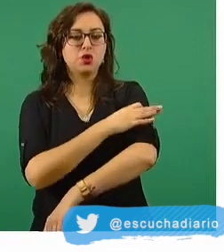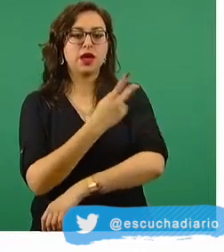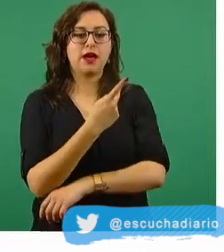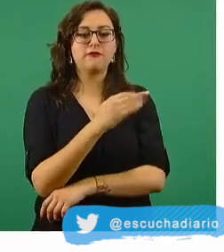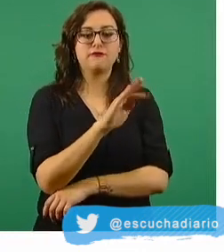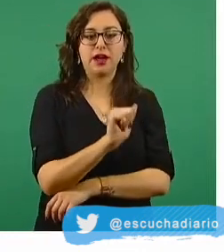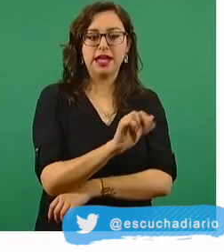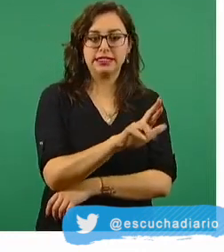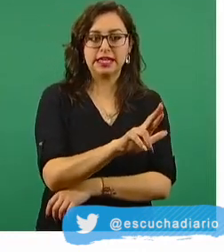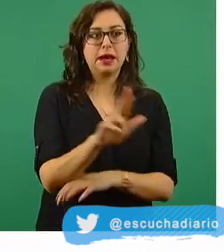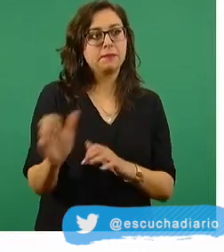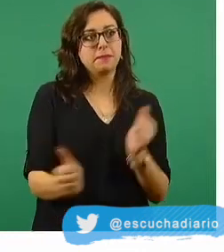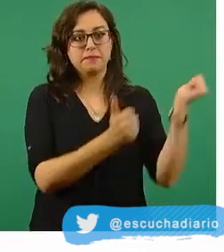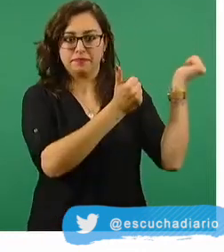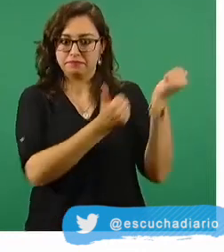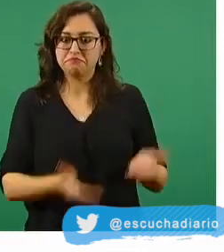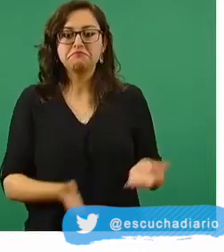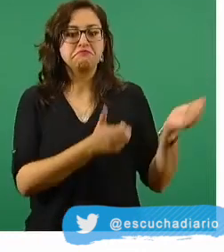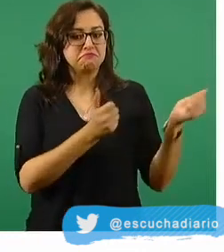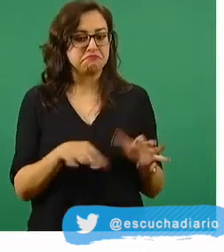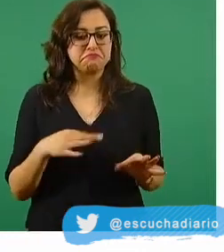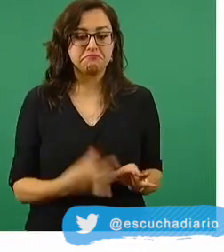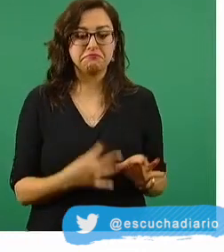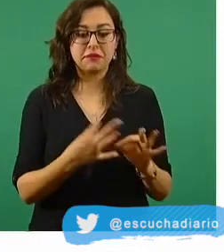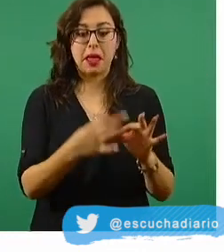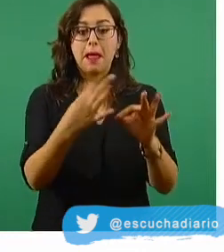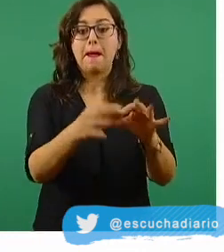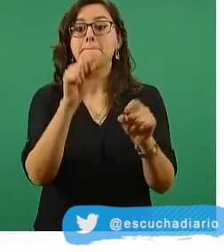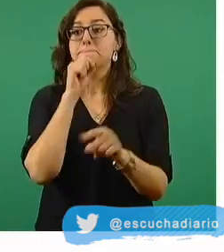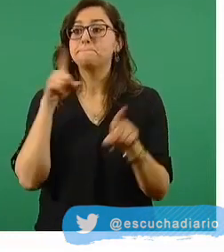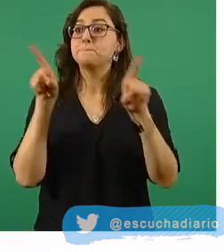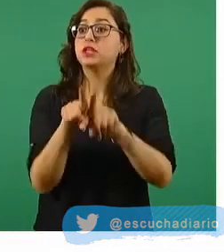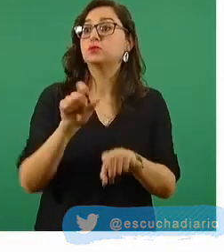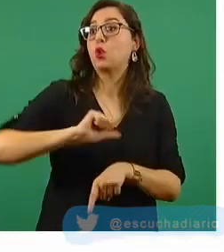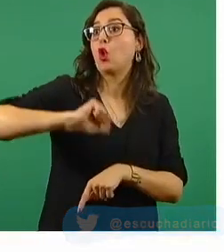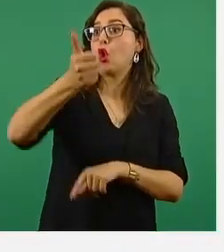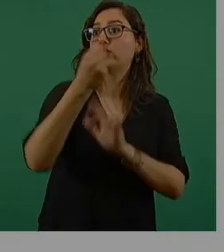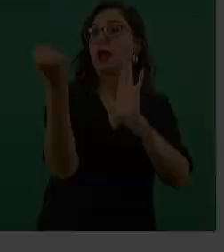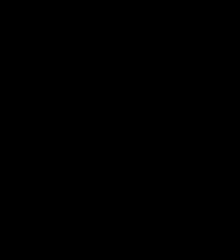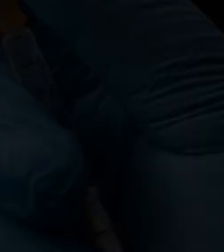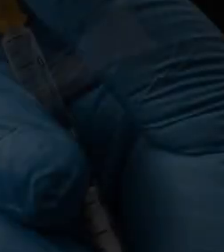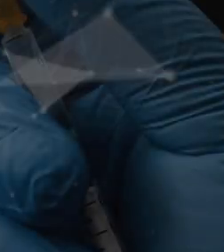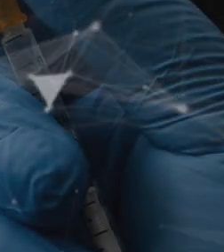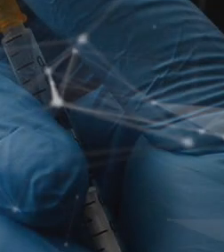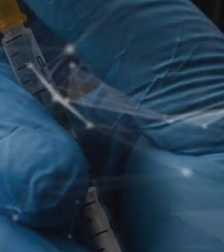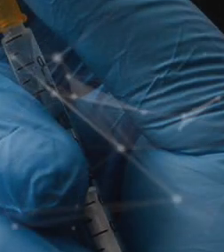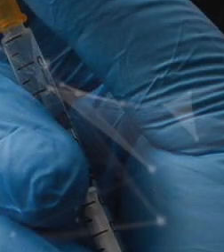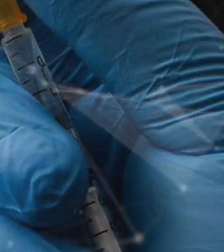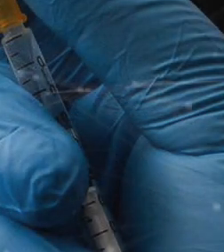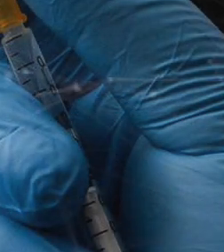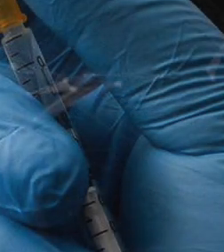vacuna Pfizer, sino de otras vacunas que podrán estarse sumando en la medida que vayan llegando al país.